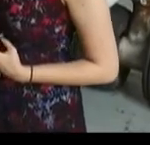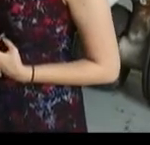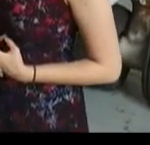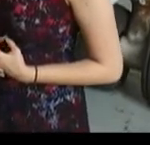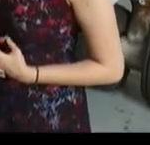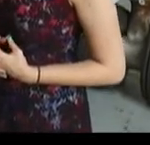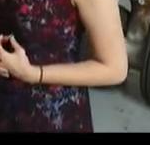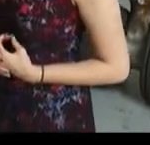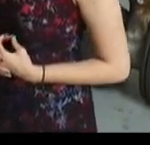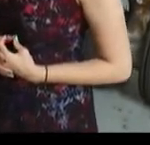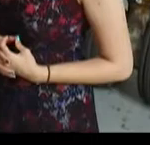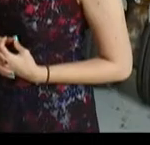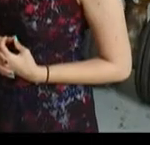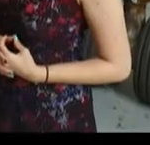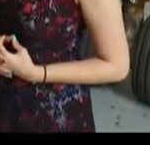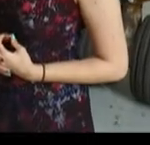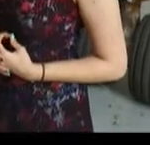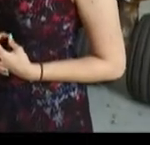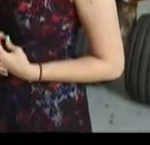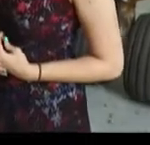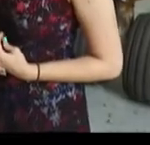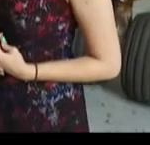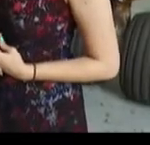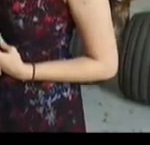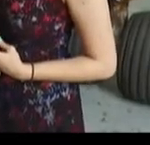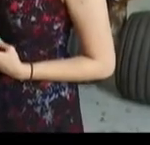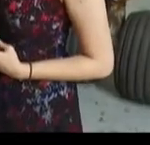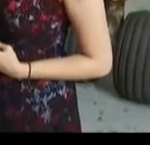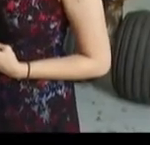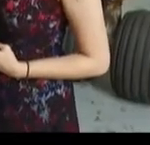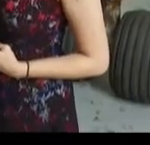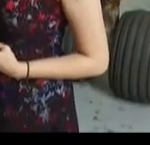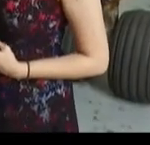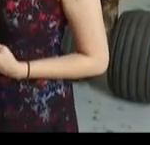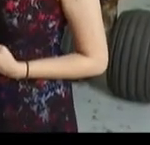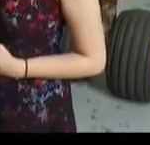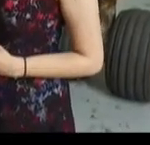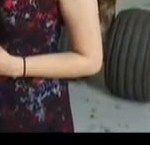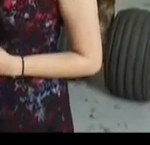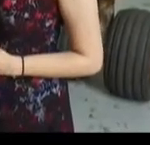podamos volar el robot que estamos construyendo hacia la Luna, y mi próximo plan es